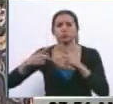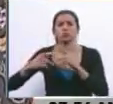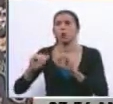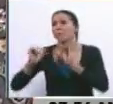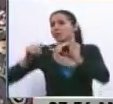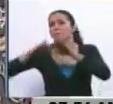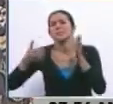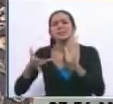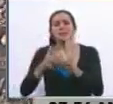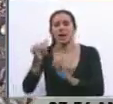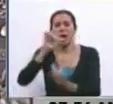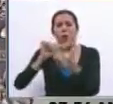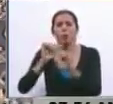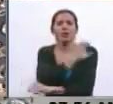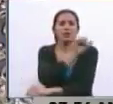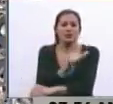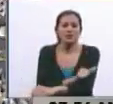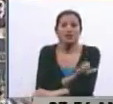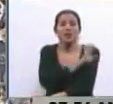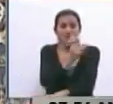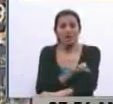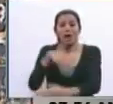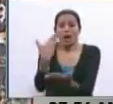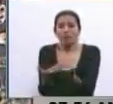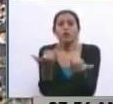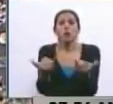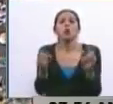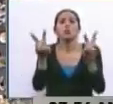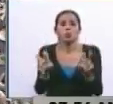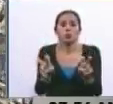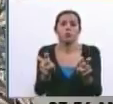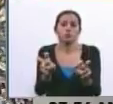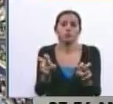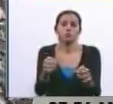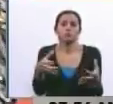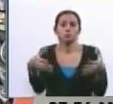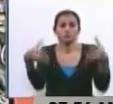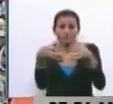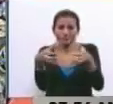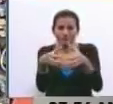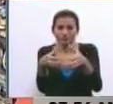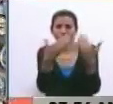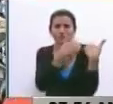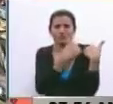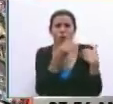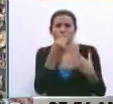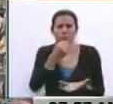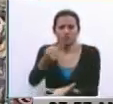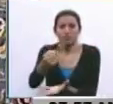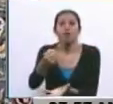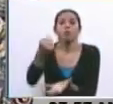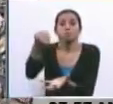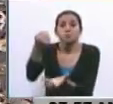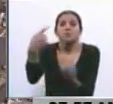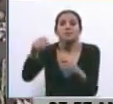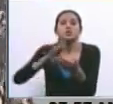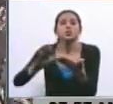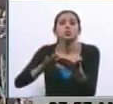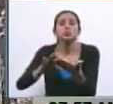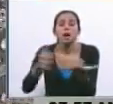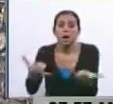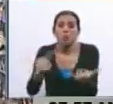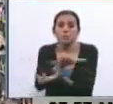de energía, hasta los CLAP, organizaciones que dan respuesta a las coyunturas. Y los